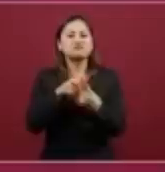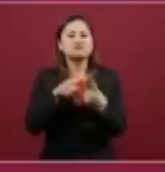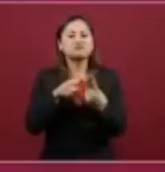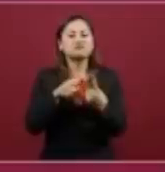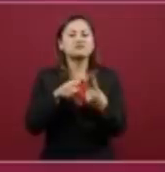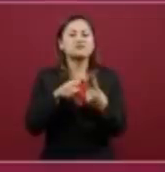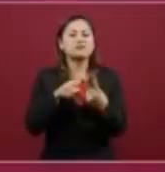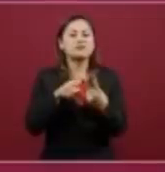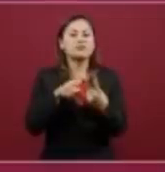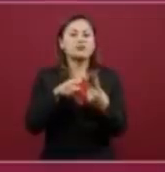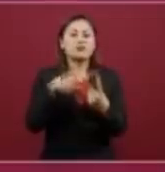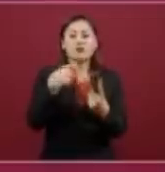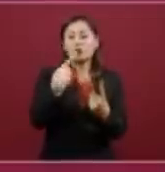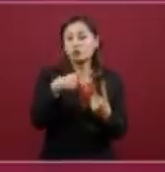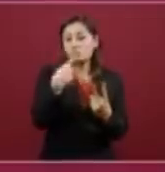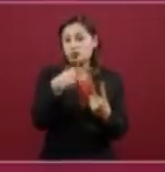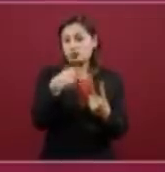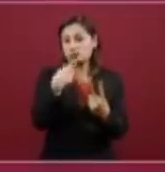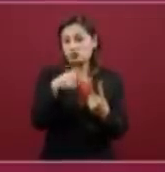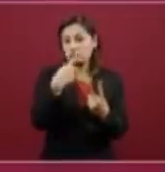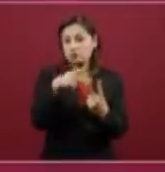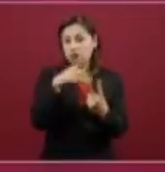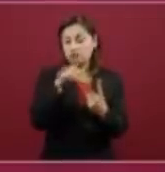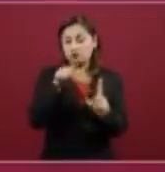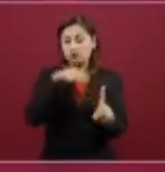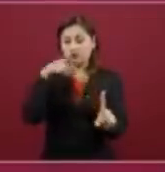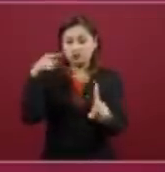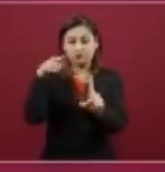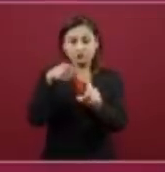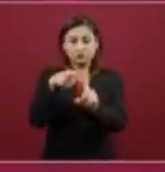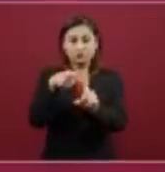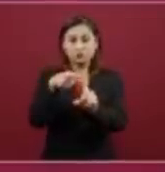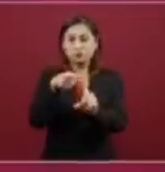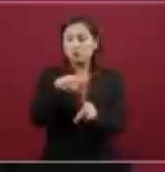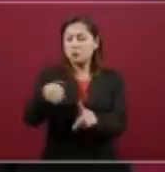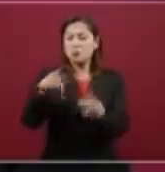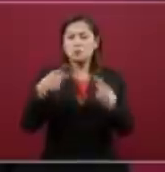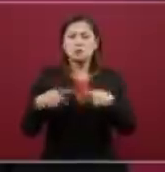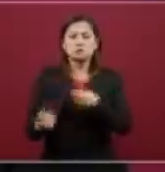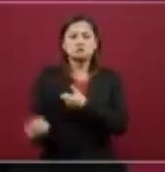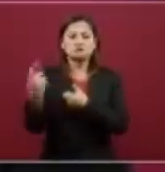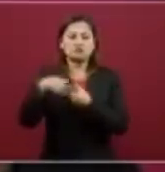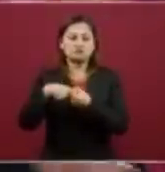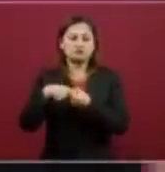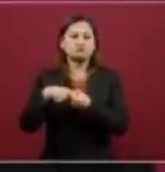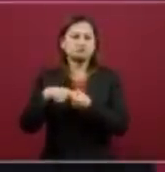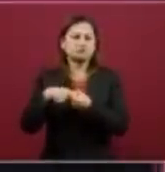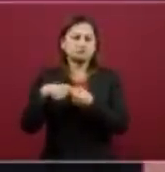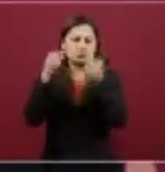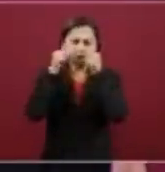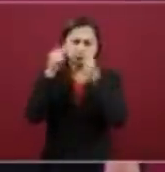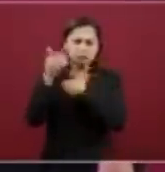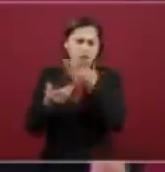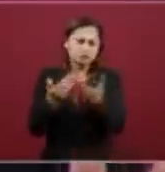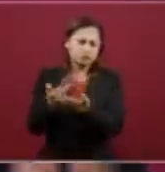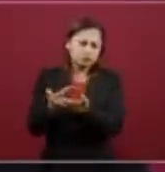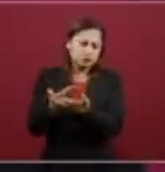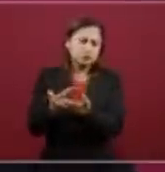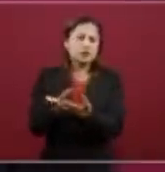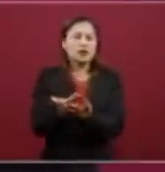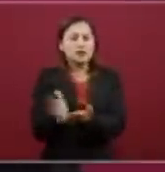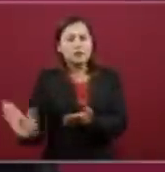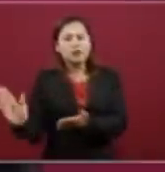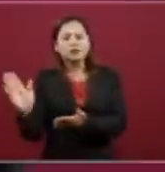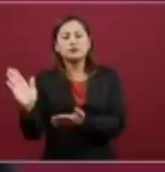función en cuanto a dar servicio a derechohabientes. Y el Seguro, además de eso,